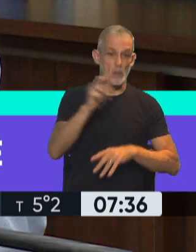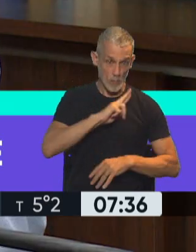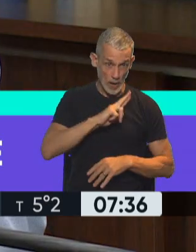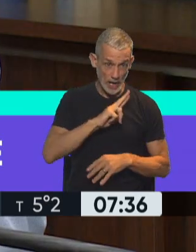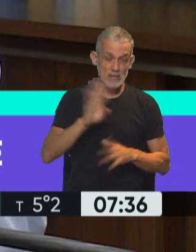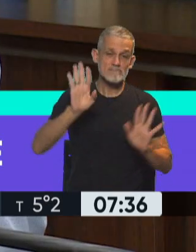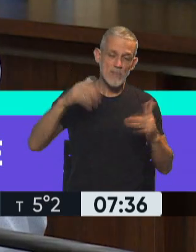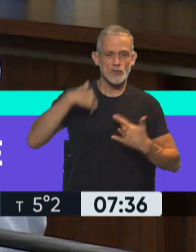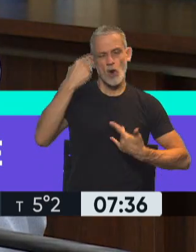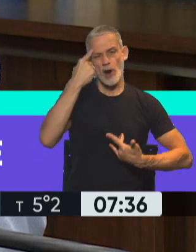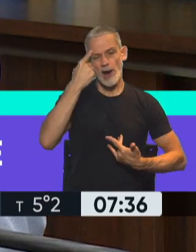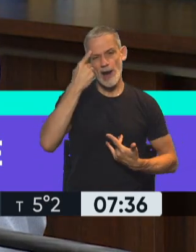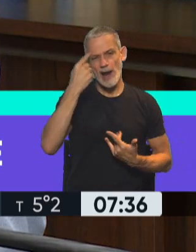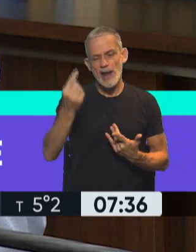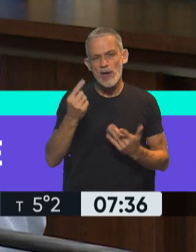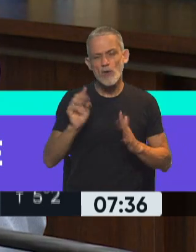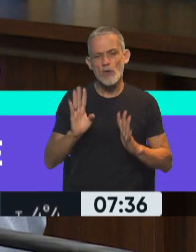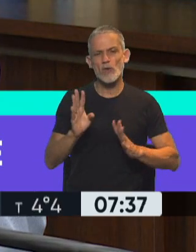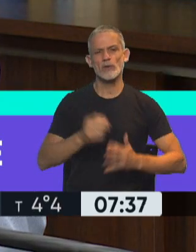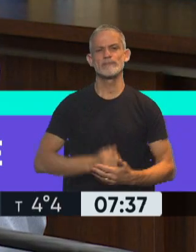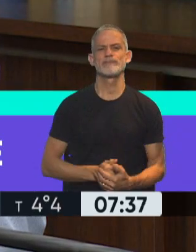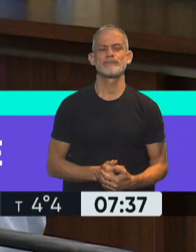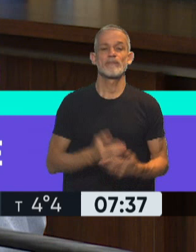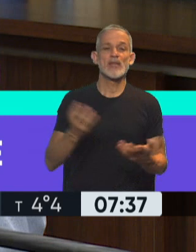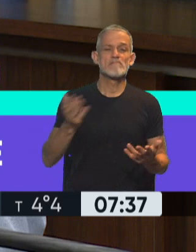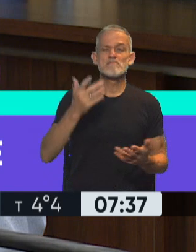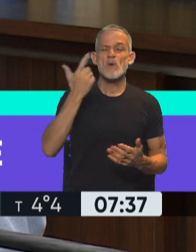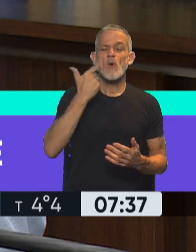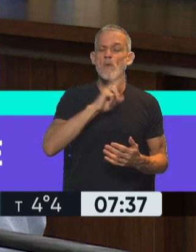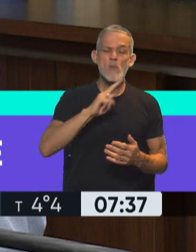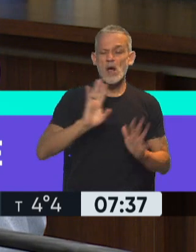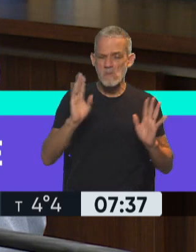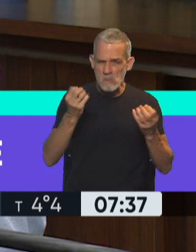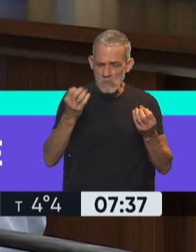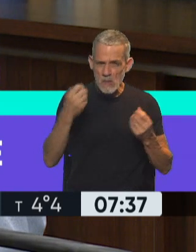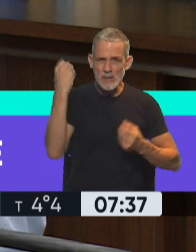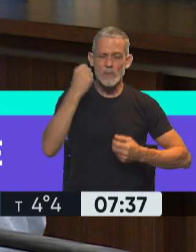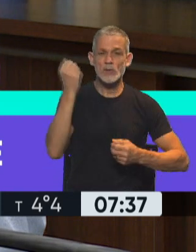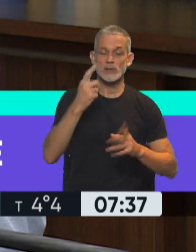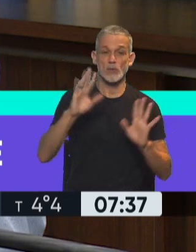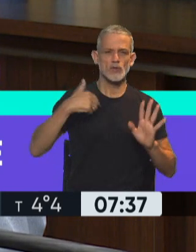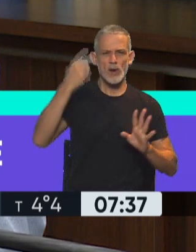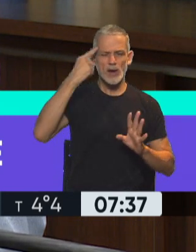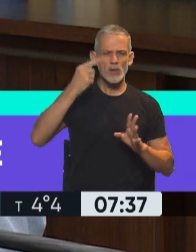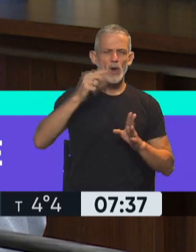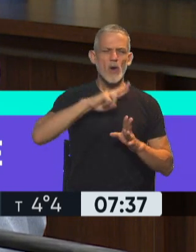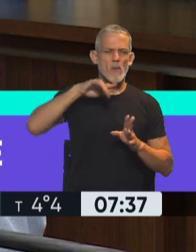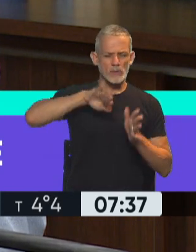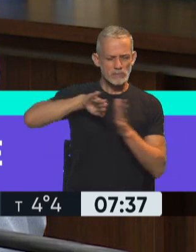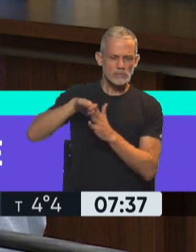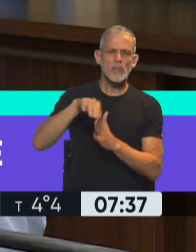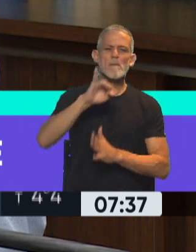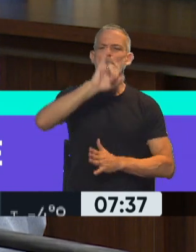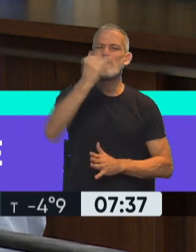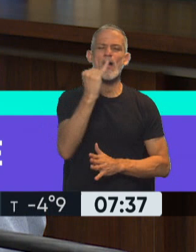yo soy lo que creo que el género es importante pero tienen que estar los mejores tiene que ver que lo que se tiene que llevar al